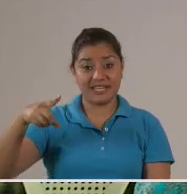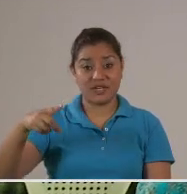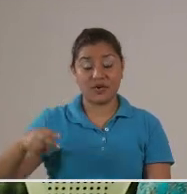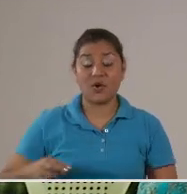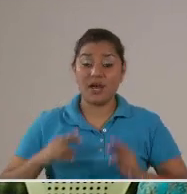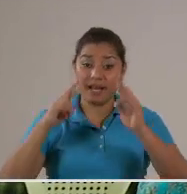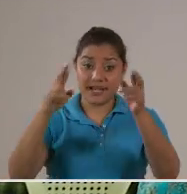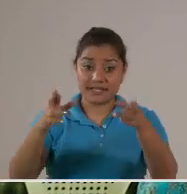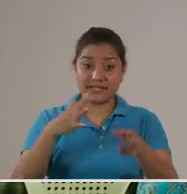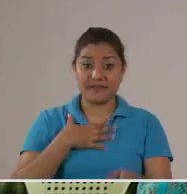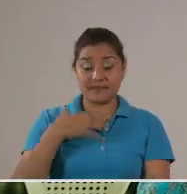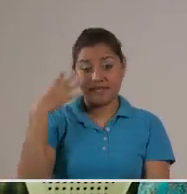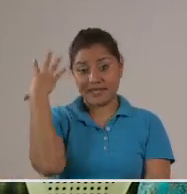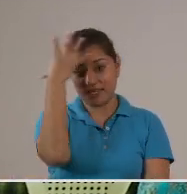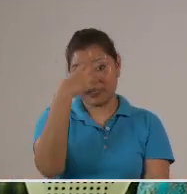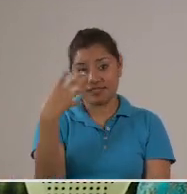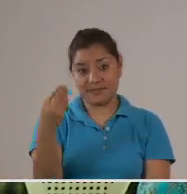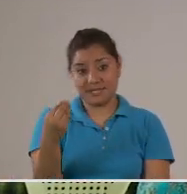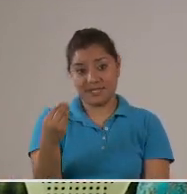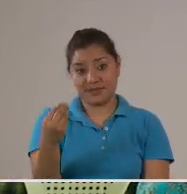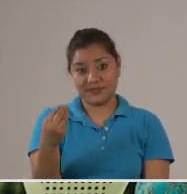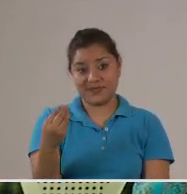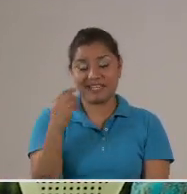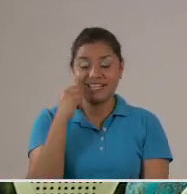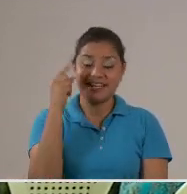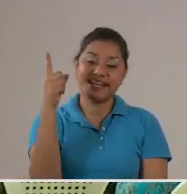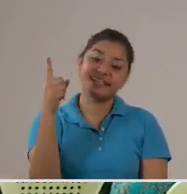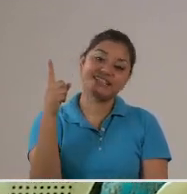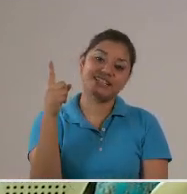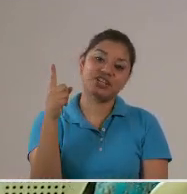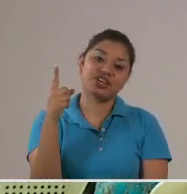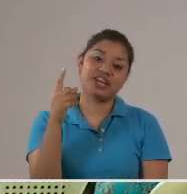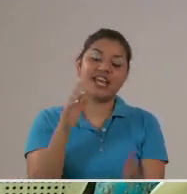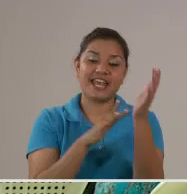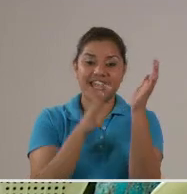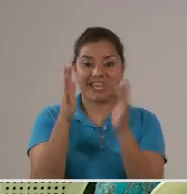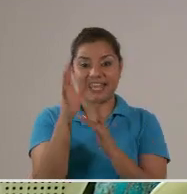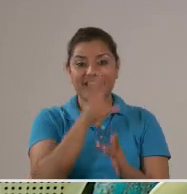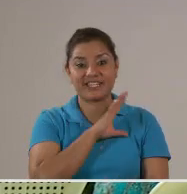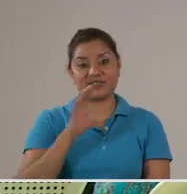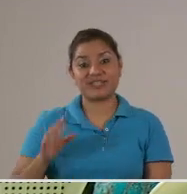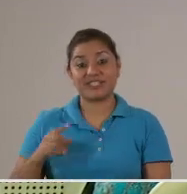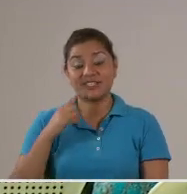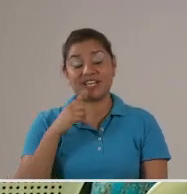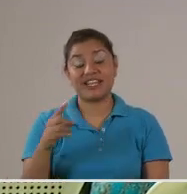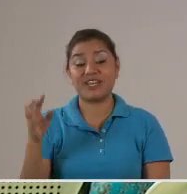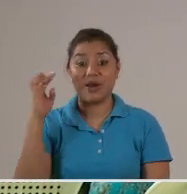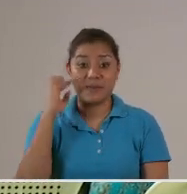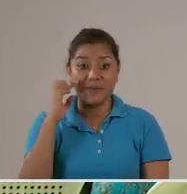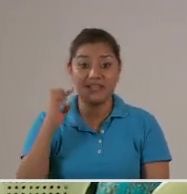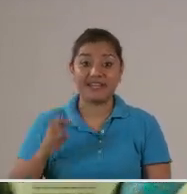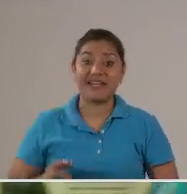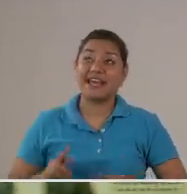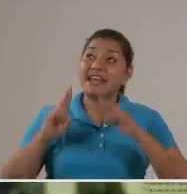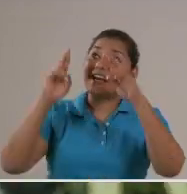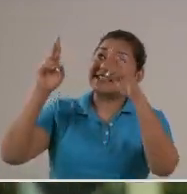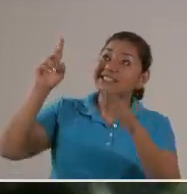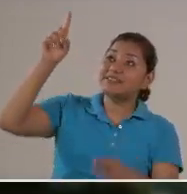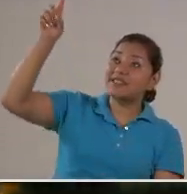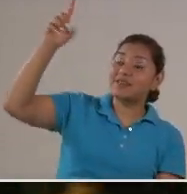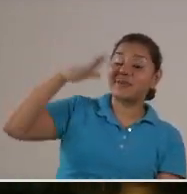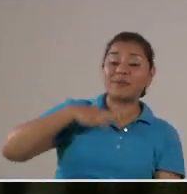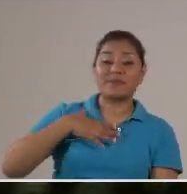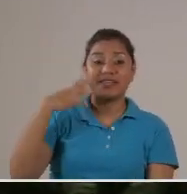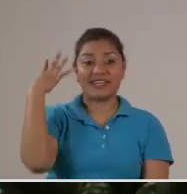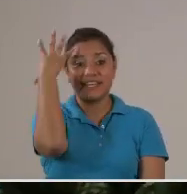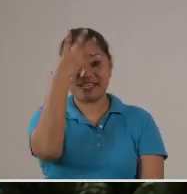mi espíritu en cambio el señor Jesucristo le dijo al padre Recibe mi espíritu es decir el señor Jesucristo